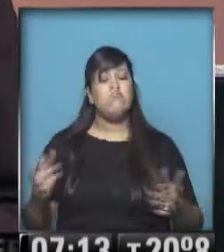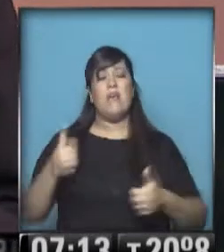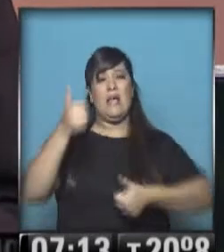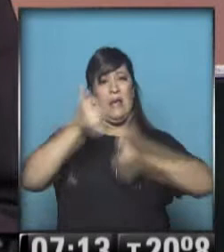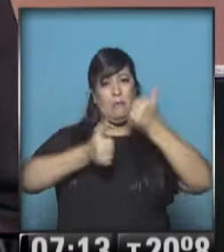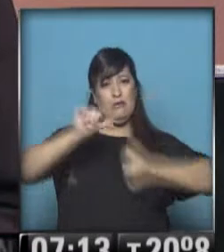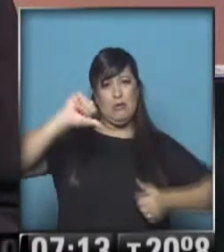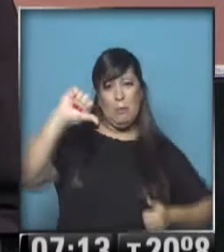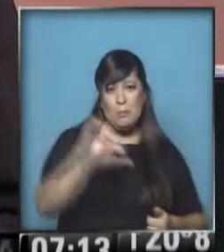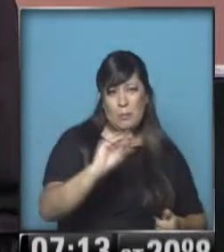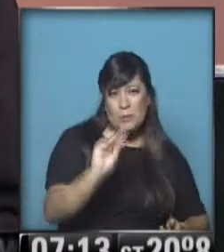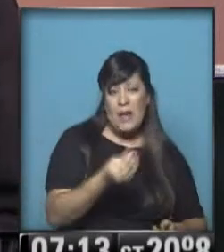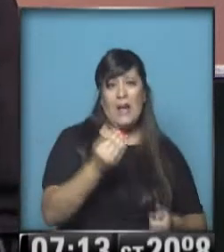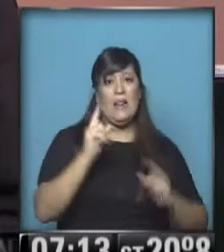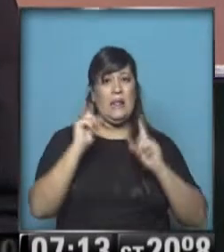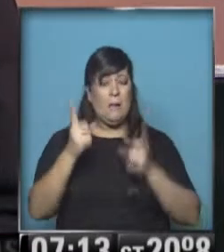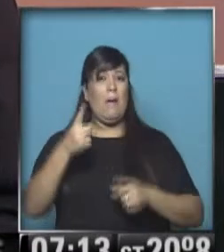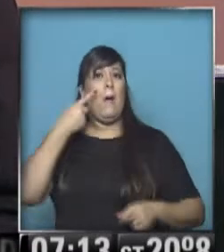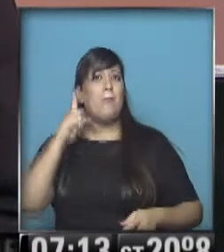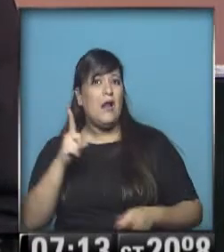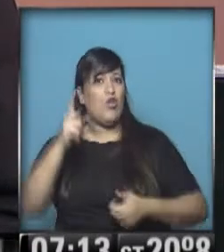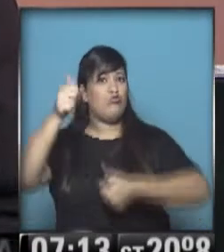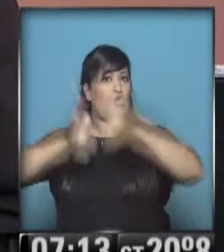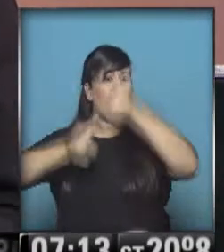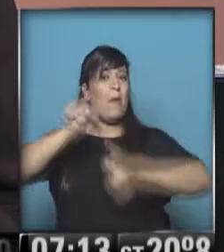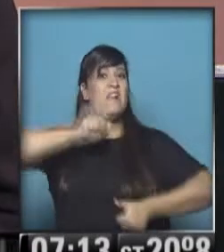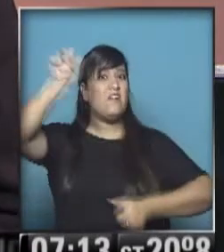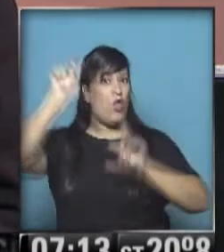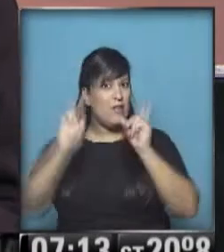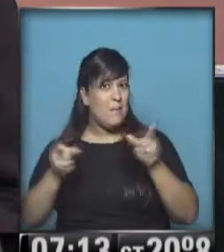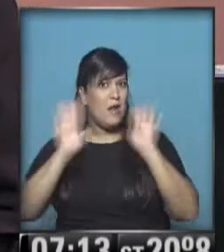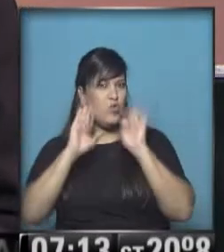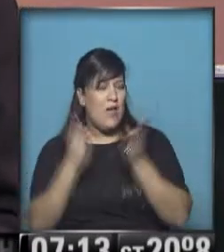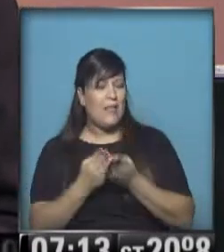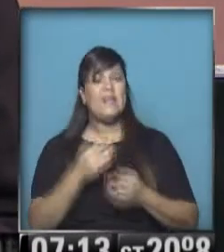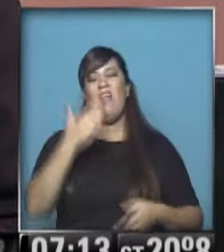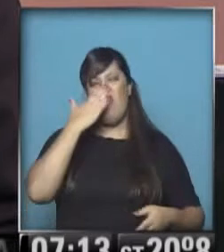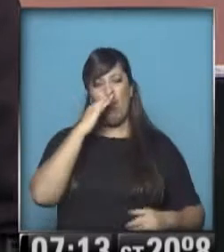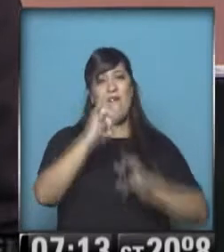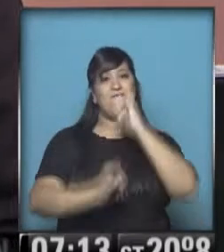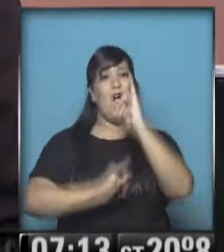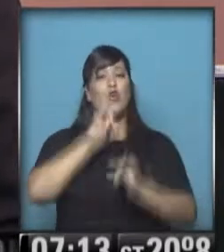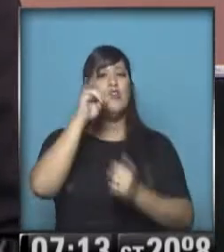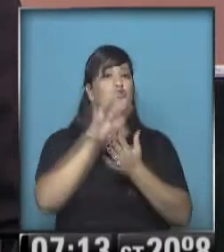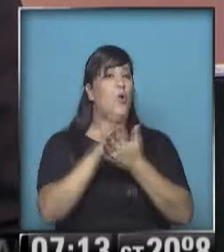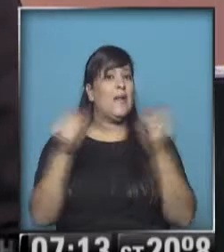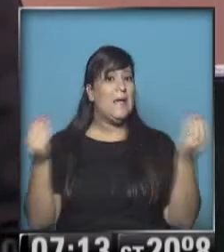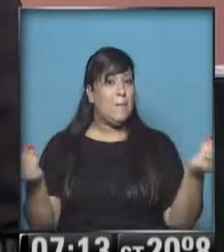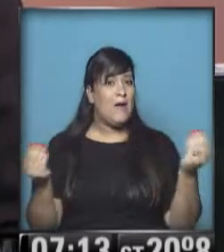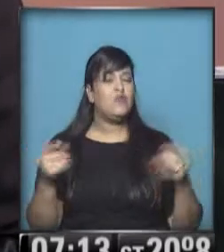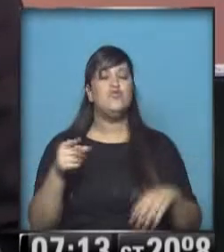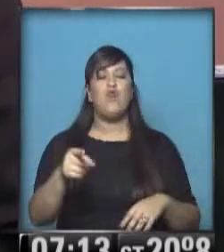campeonato y ahora peligrar en la Copa Libertadores de América. Después hablaremos precisamente de lo que sucedió en lo que